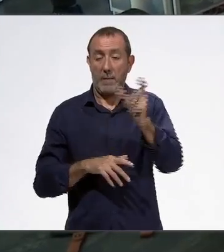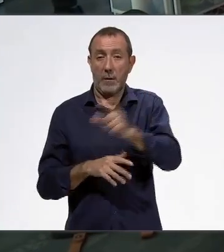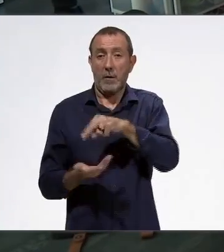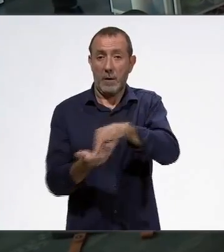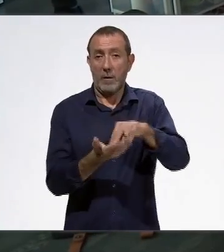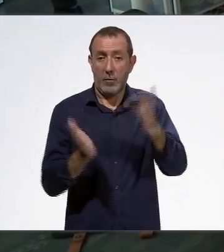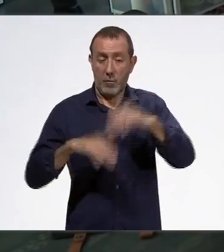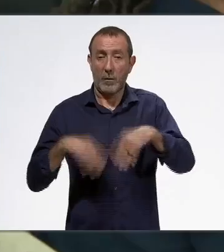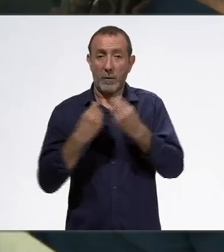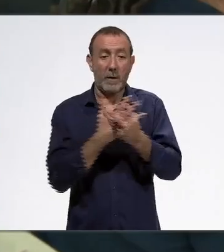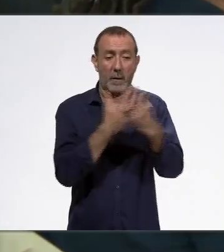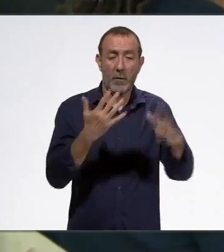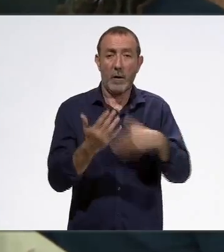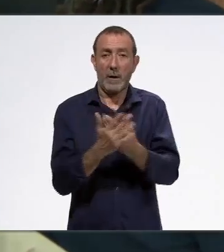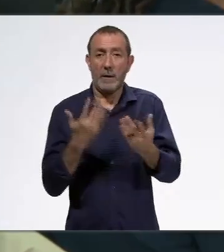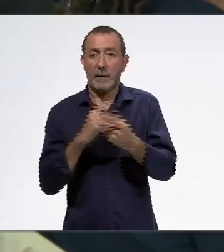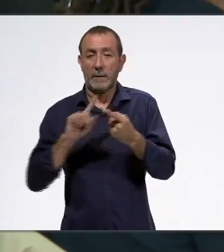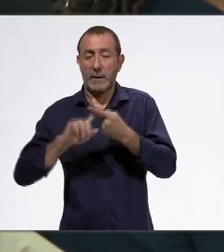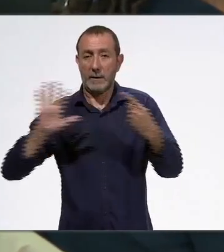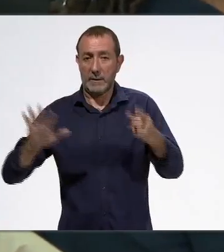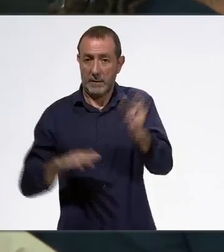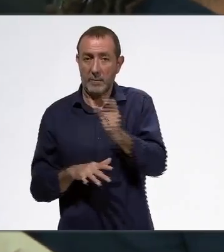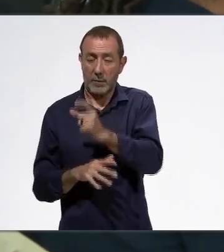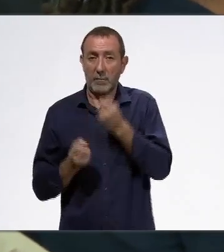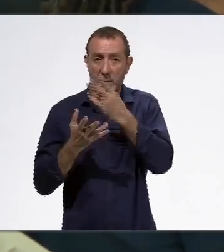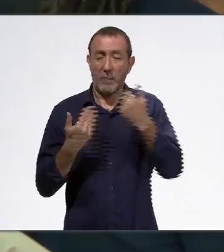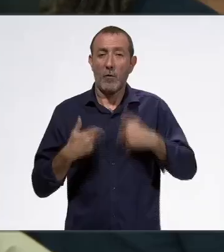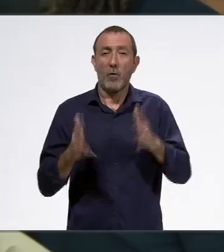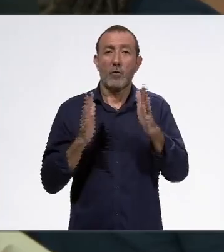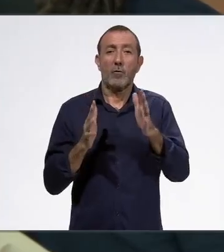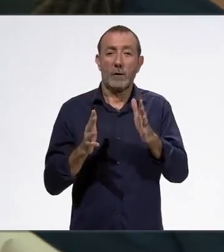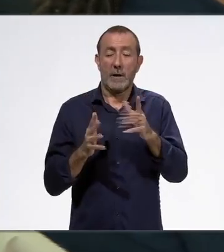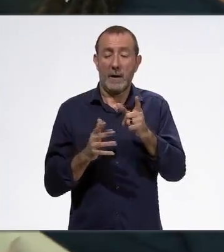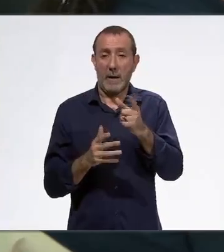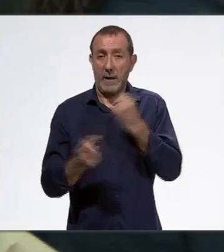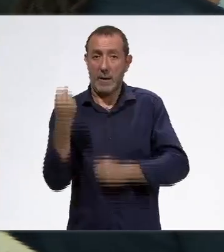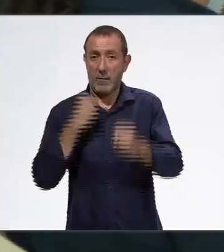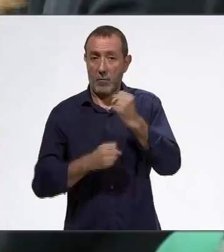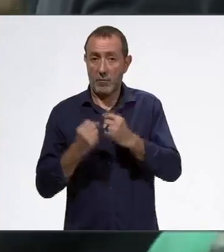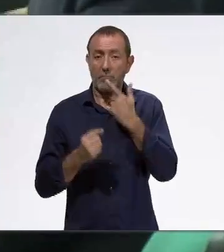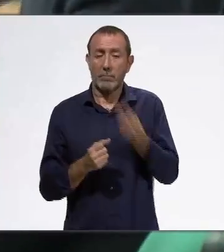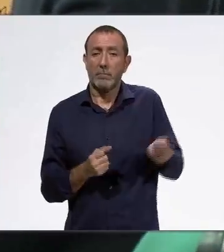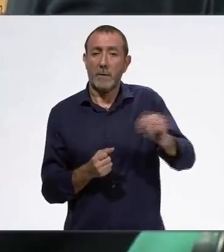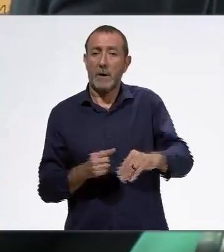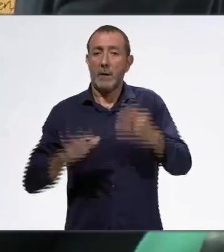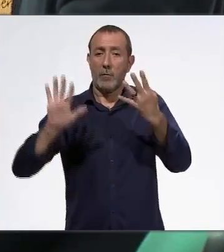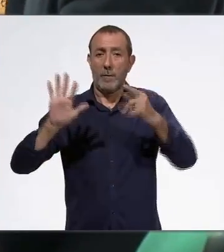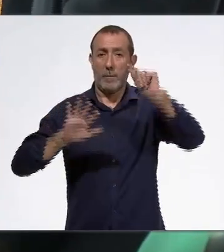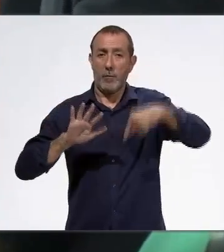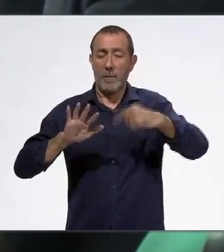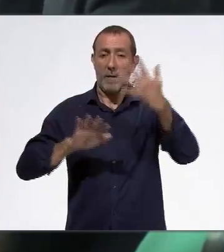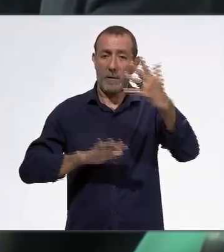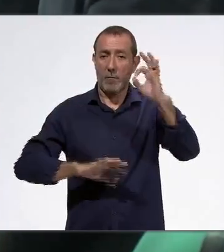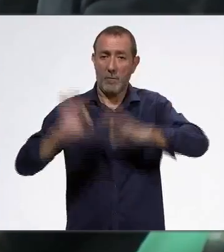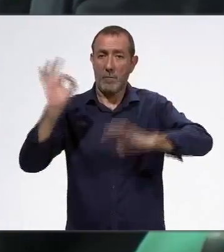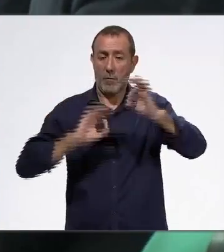pasando de 18 a 36 así lo ha destacado la consejera de economía Carolina España que ha destacado el incremento del 9 y medio por ciento en las